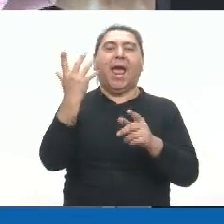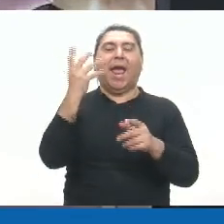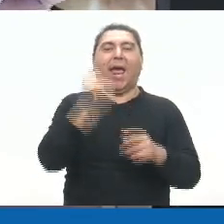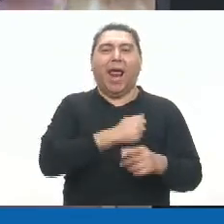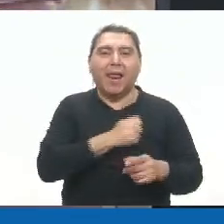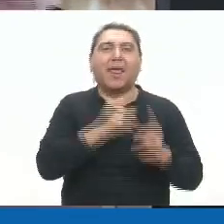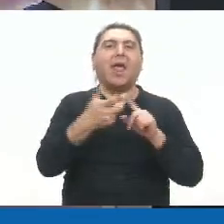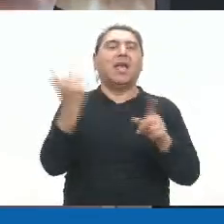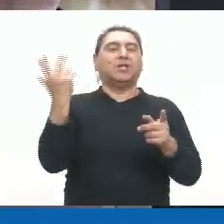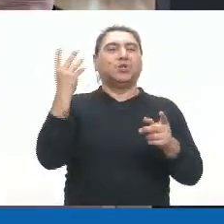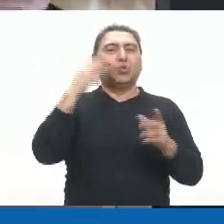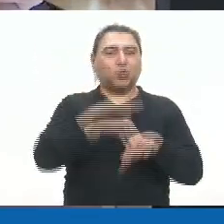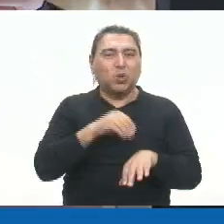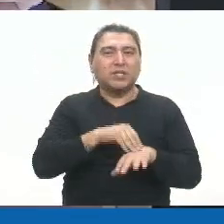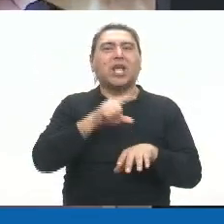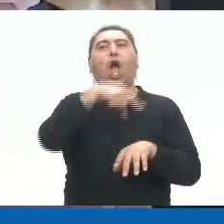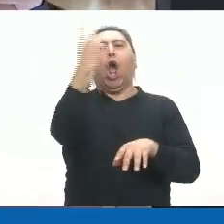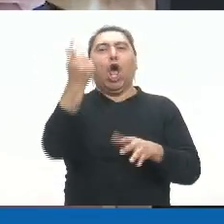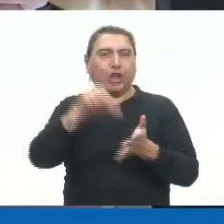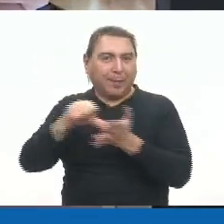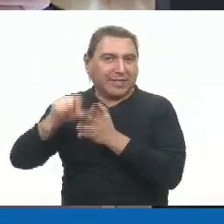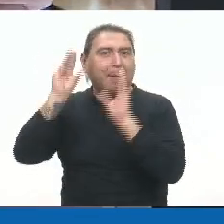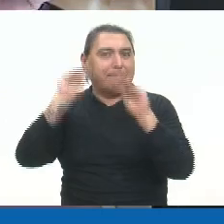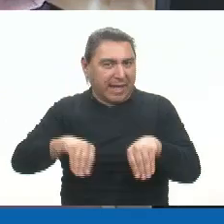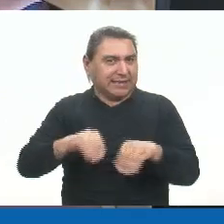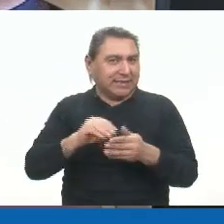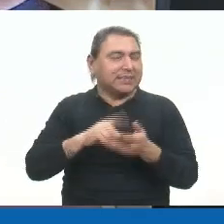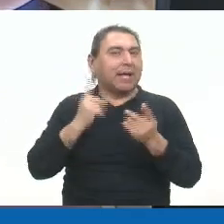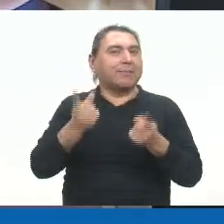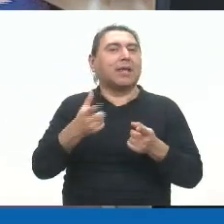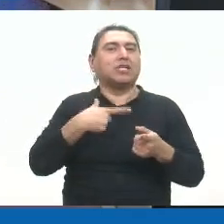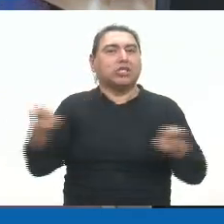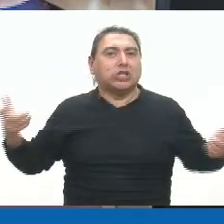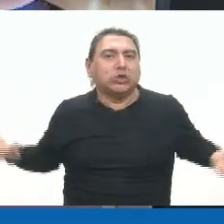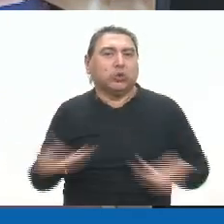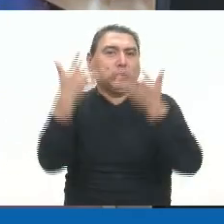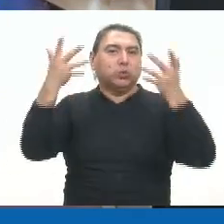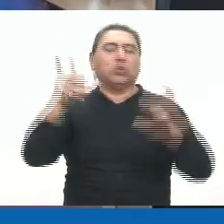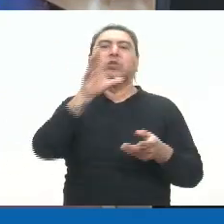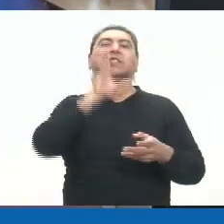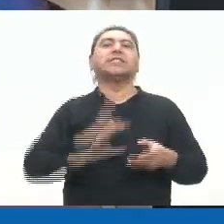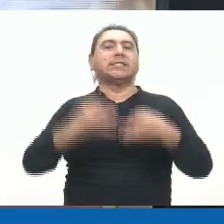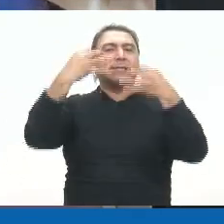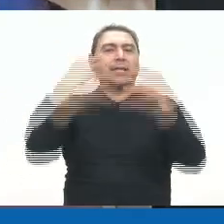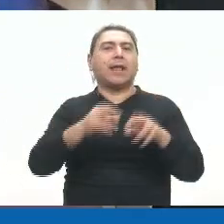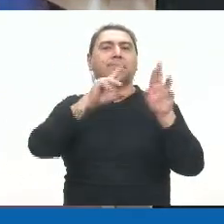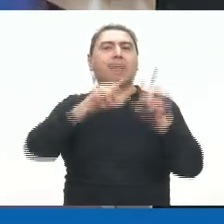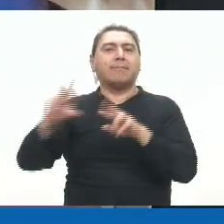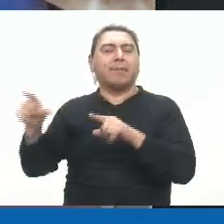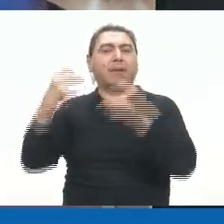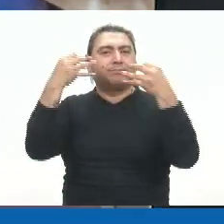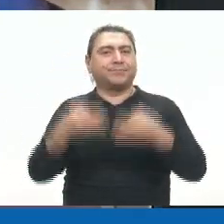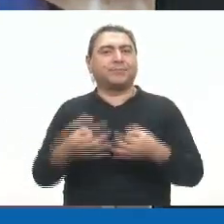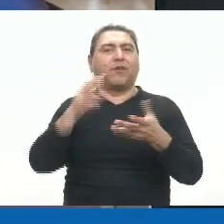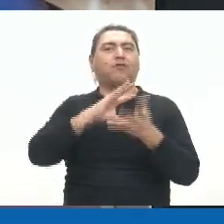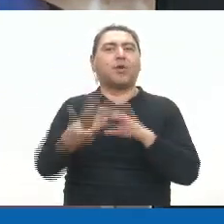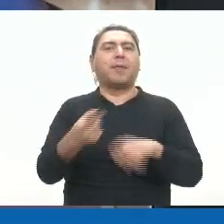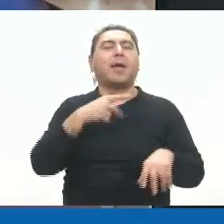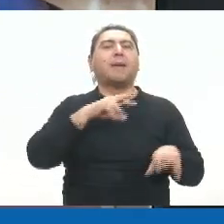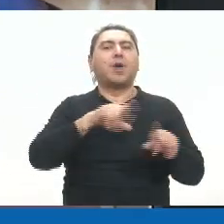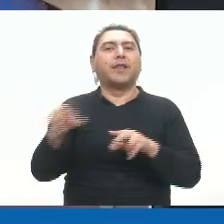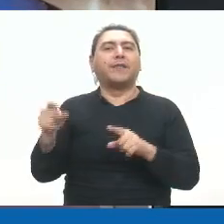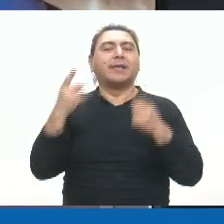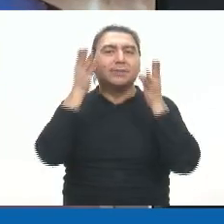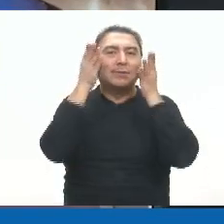de los Países Bajos entre otros países que son los que impulsan de manera seria y planificada políticas que